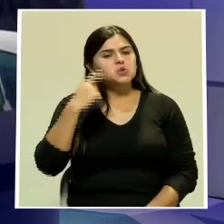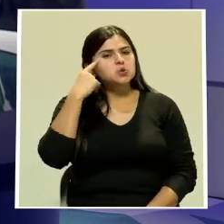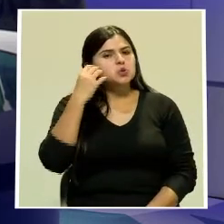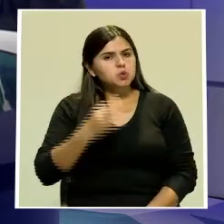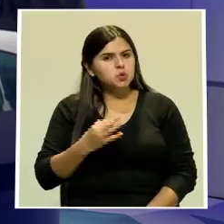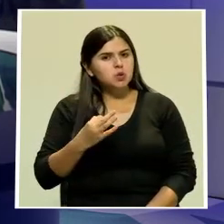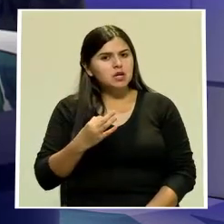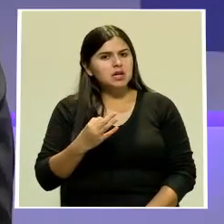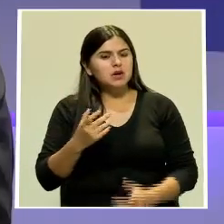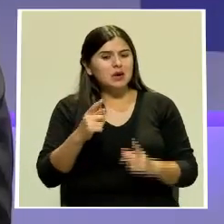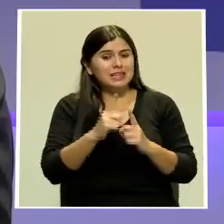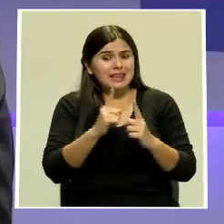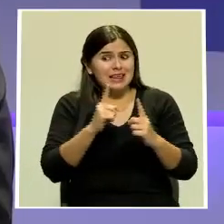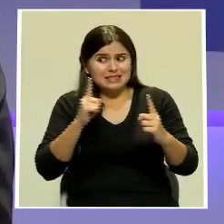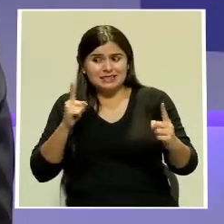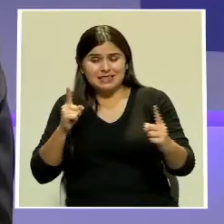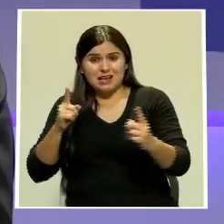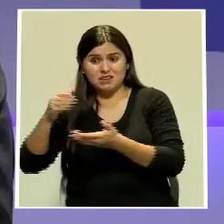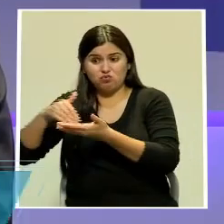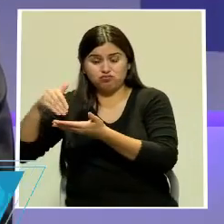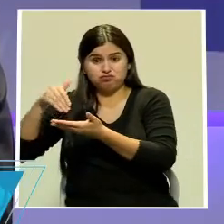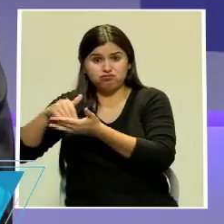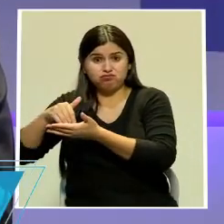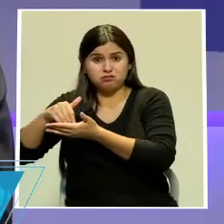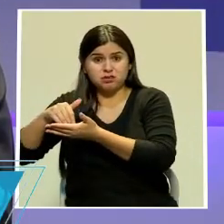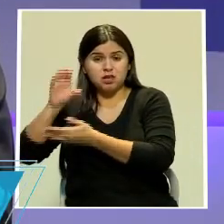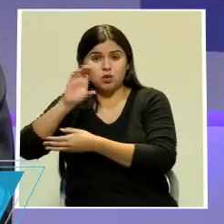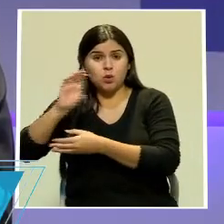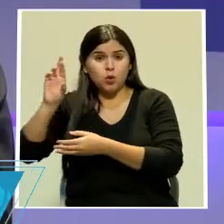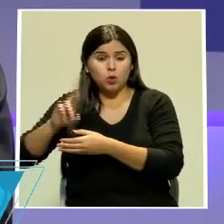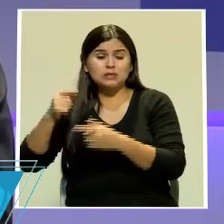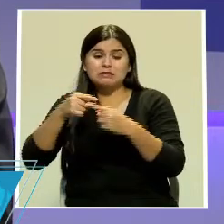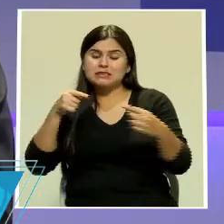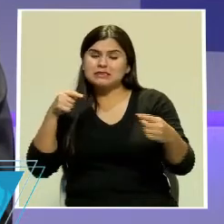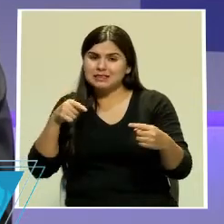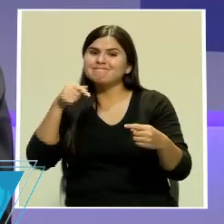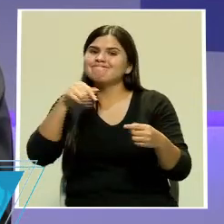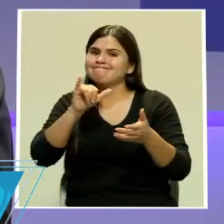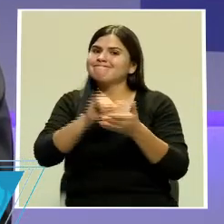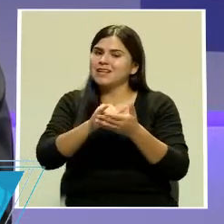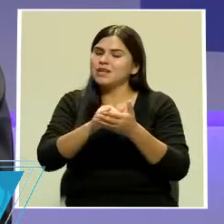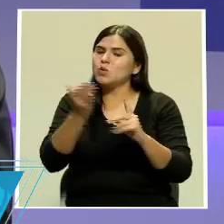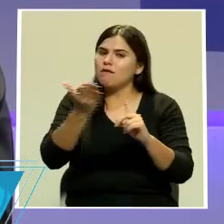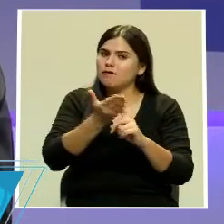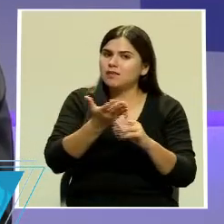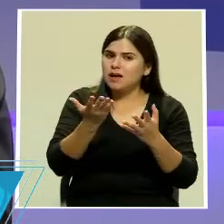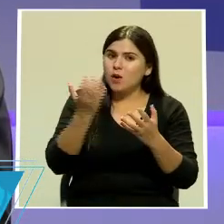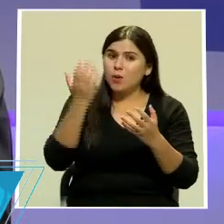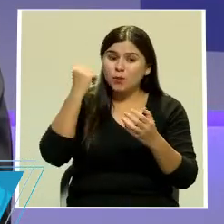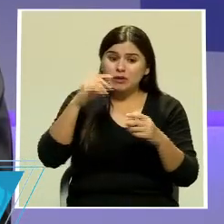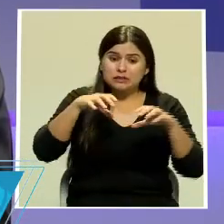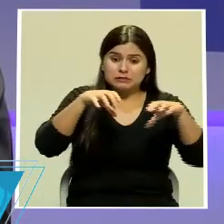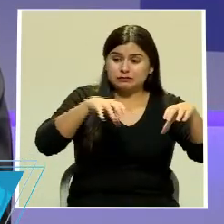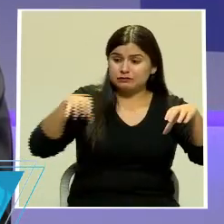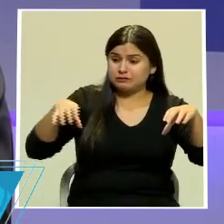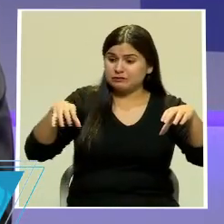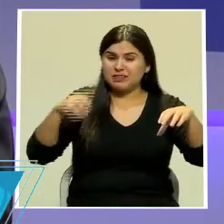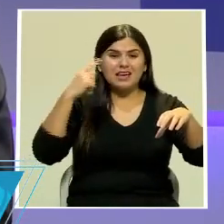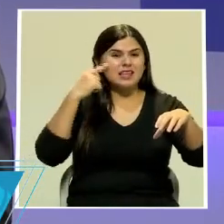con la capital ha permeado en que las decisiones pues se monopolicen en diferentes sectores que no beneficien a la